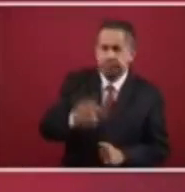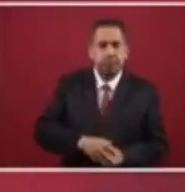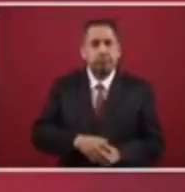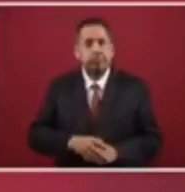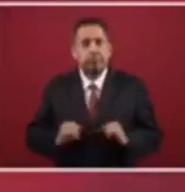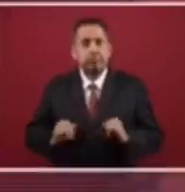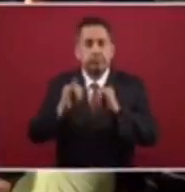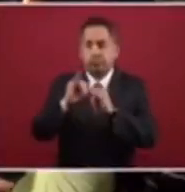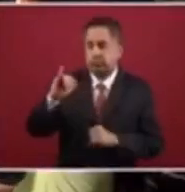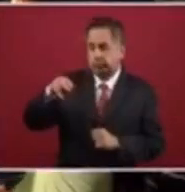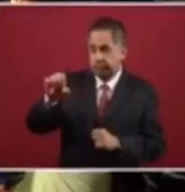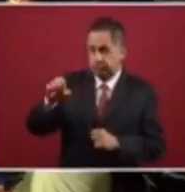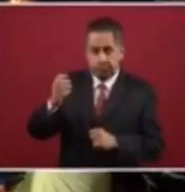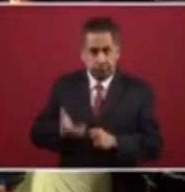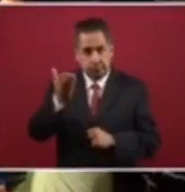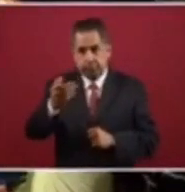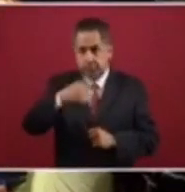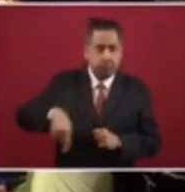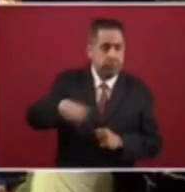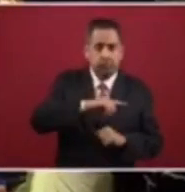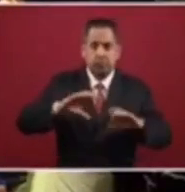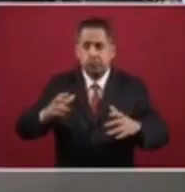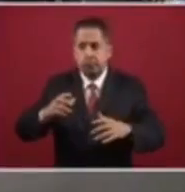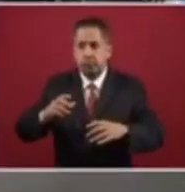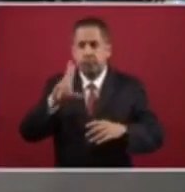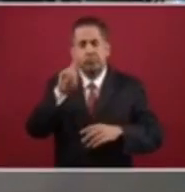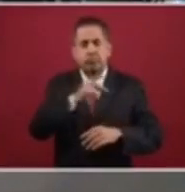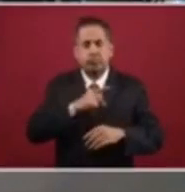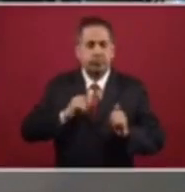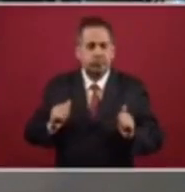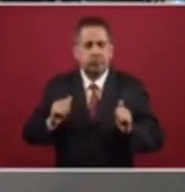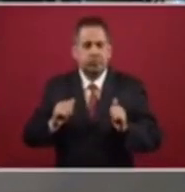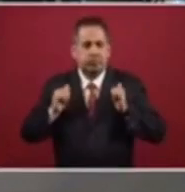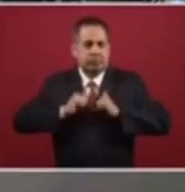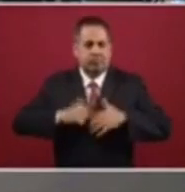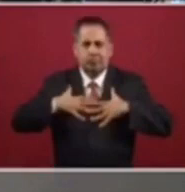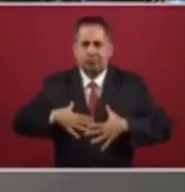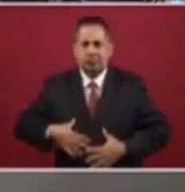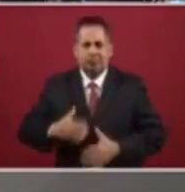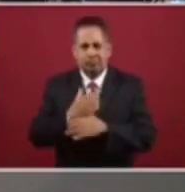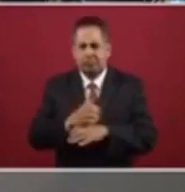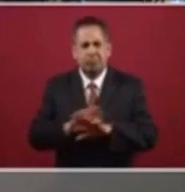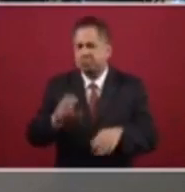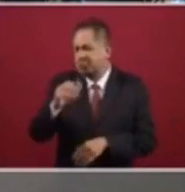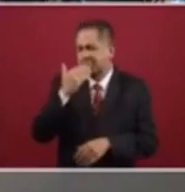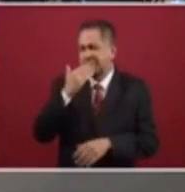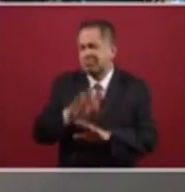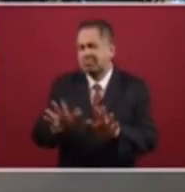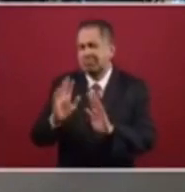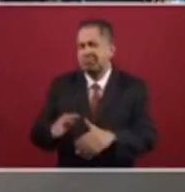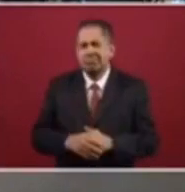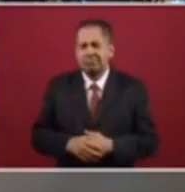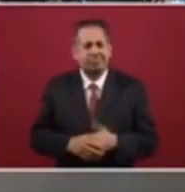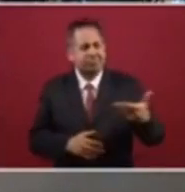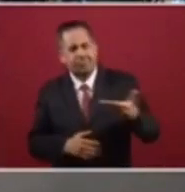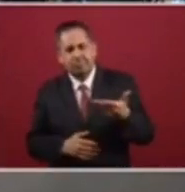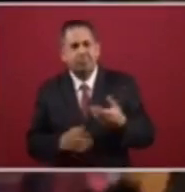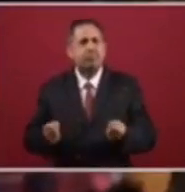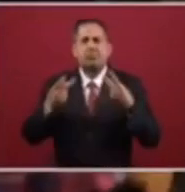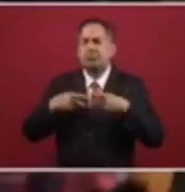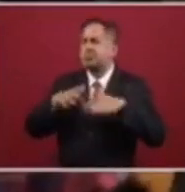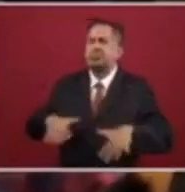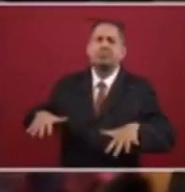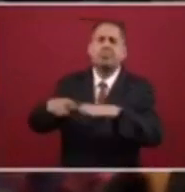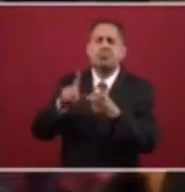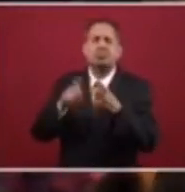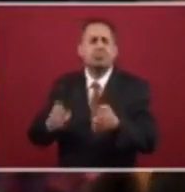El Instituto Nacional Electoral ha pedido que los servidores de la Nación ya no porten este chaleco color caqui. Está bien, sin problema, ¿no? Todo lo que pidan. ¿Cuántos servidores de la Nación hay y